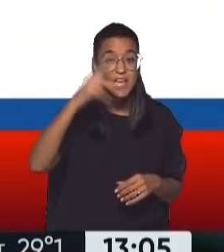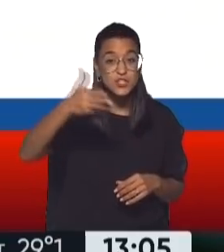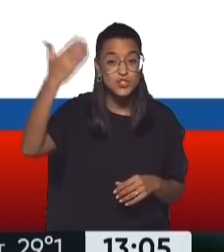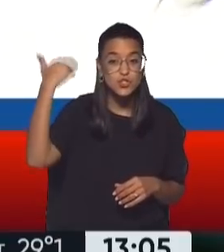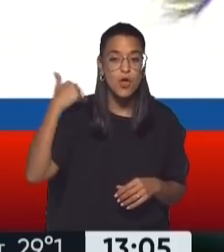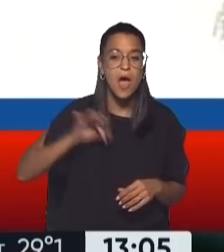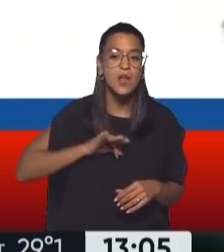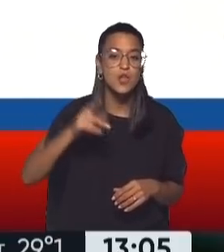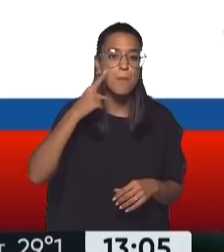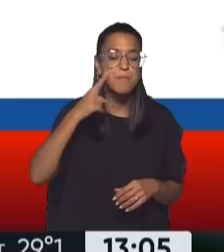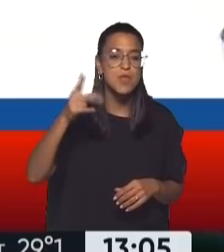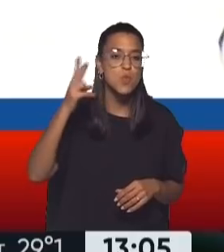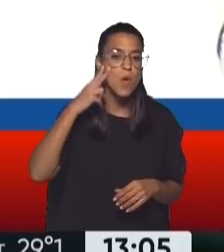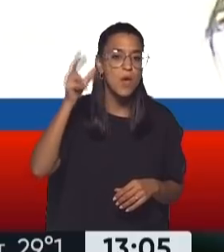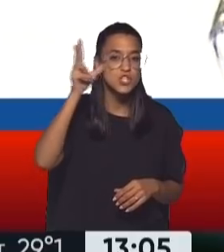el año